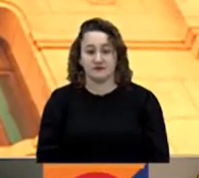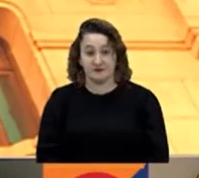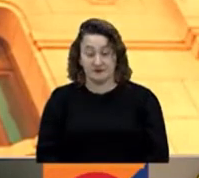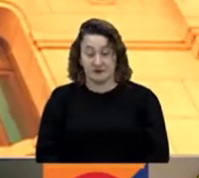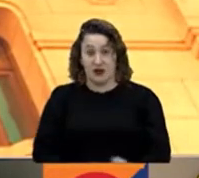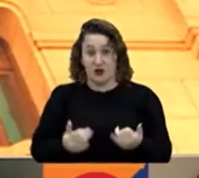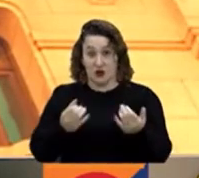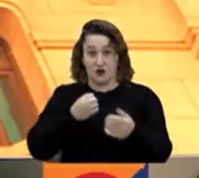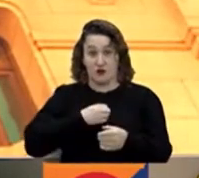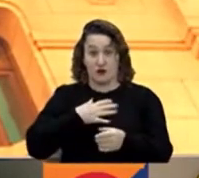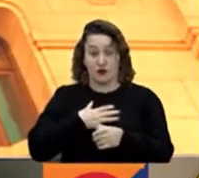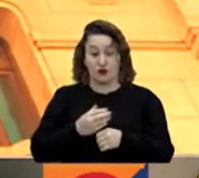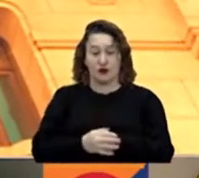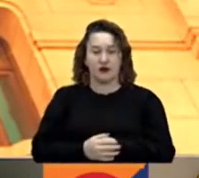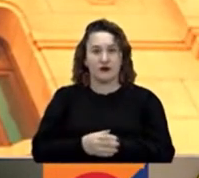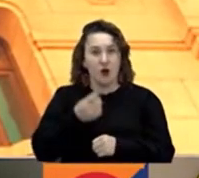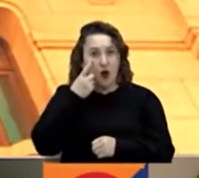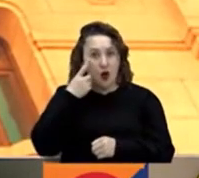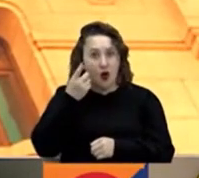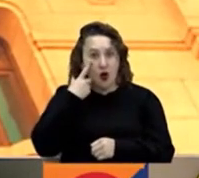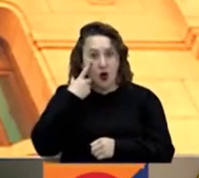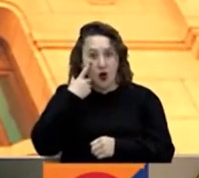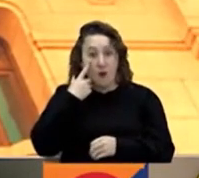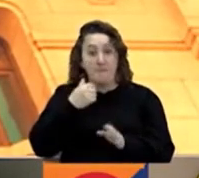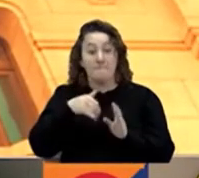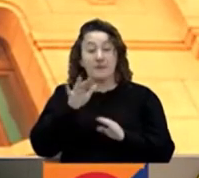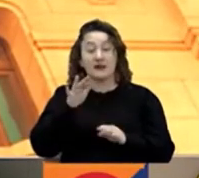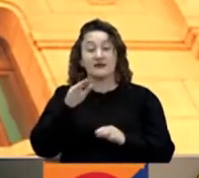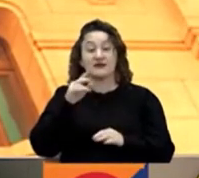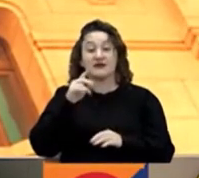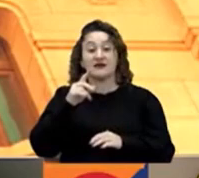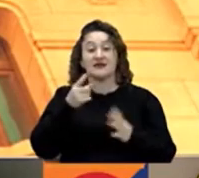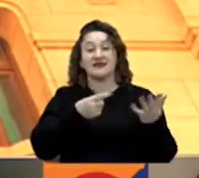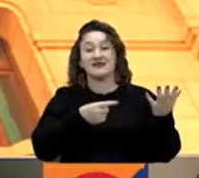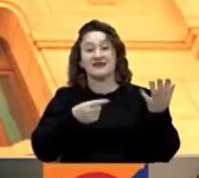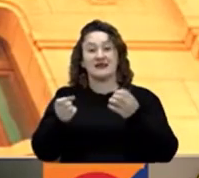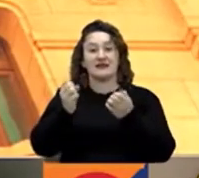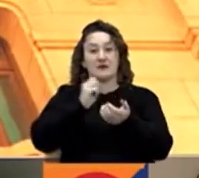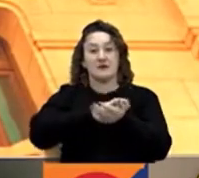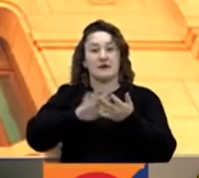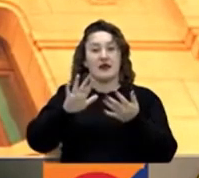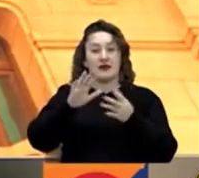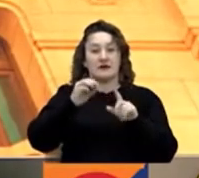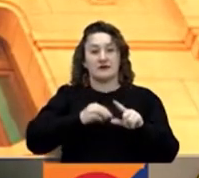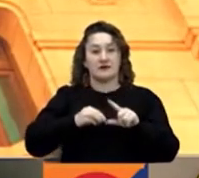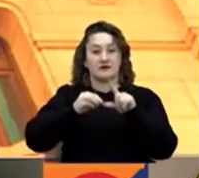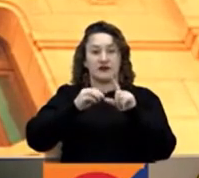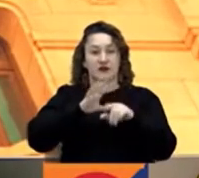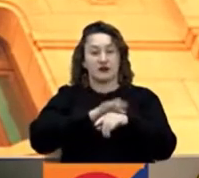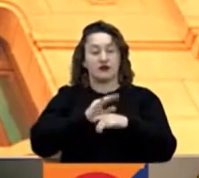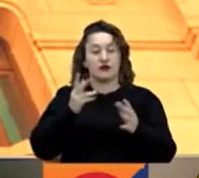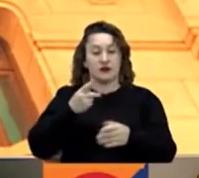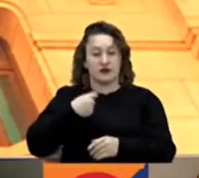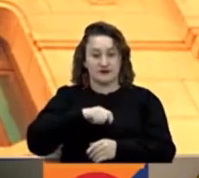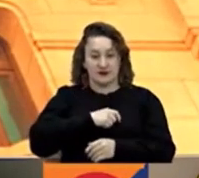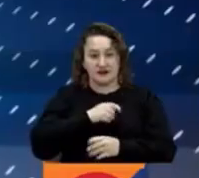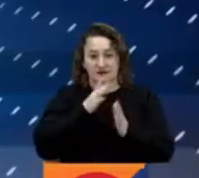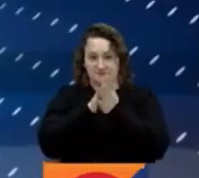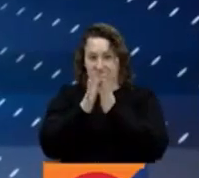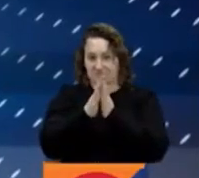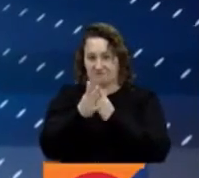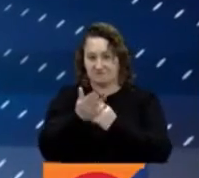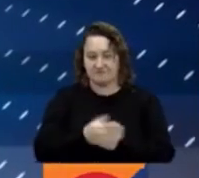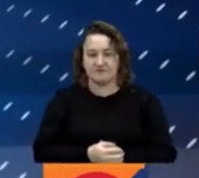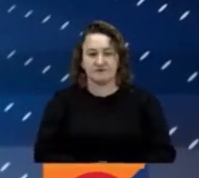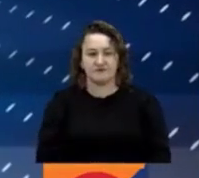Llegamos a oportunidades, atentos porque hay más de 600 becas de maestría y doctorados en España. Les contamos cómo aplicar.